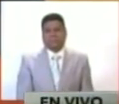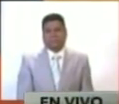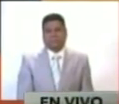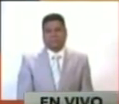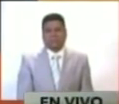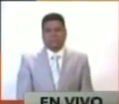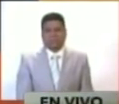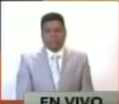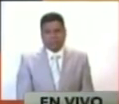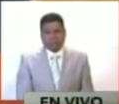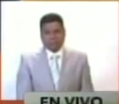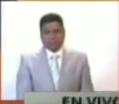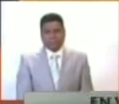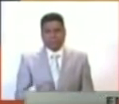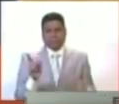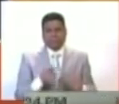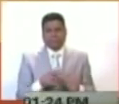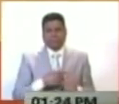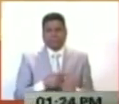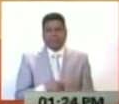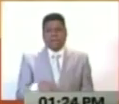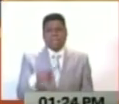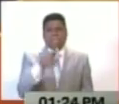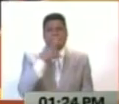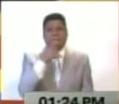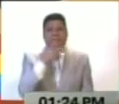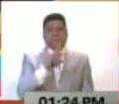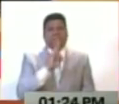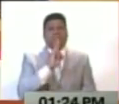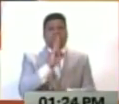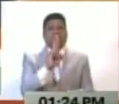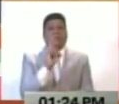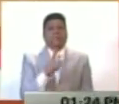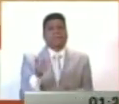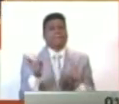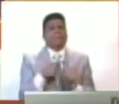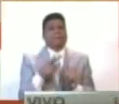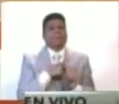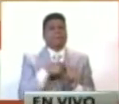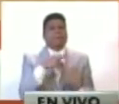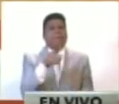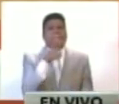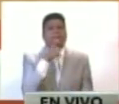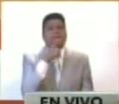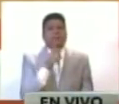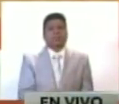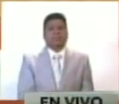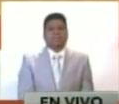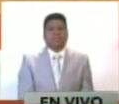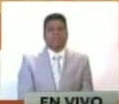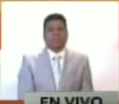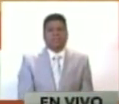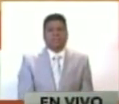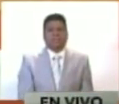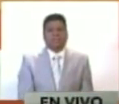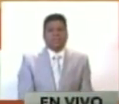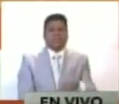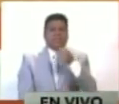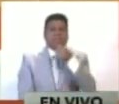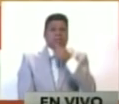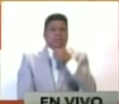Iniciamos la sesión de preguntas y respuestas. La primera pregunta será realizada por el periodista